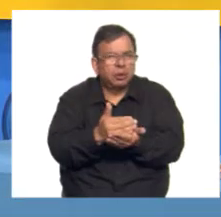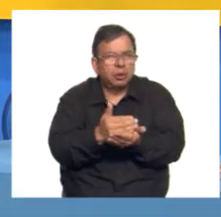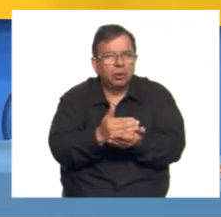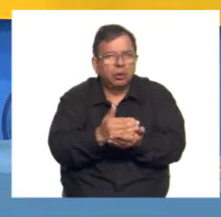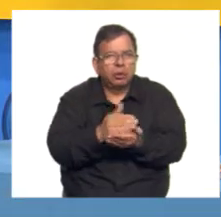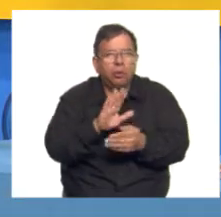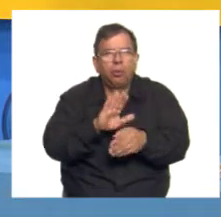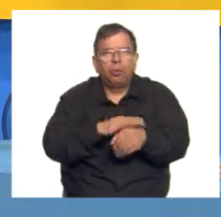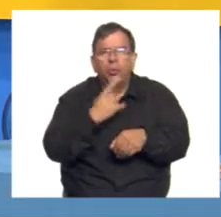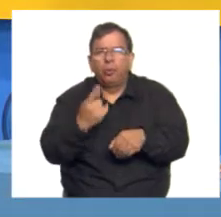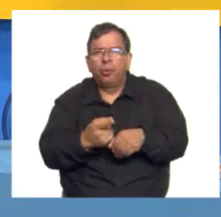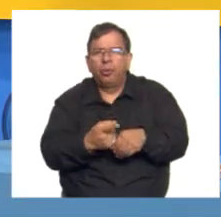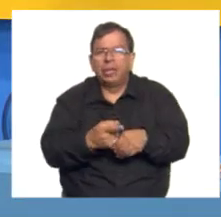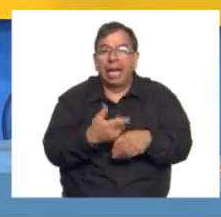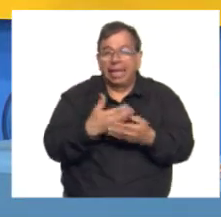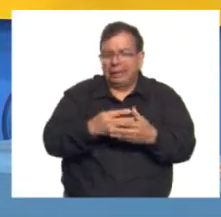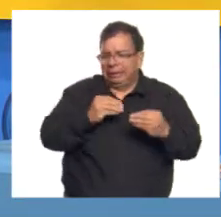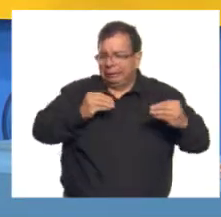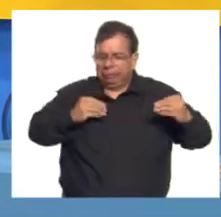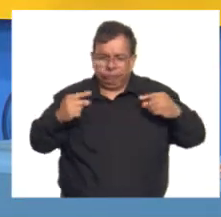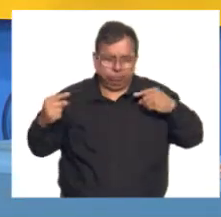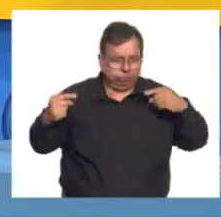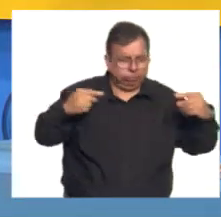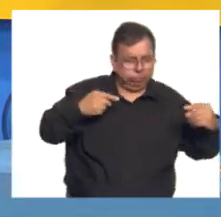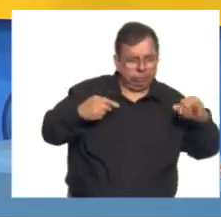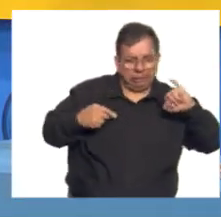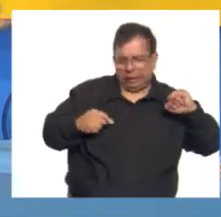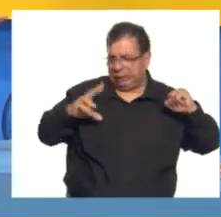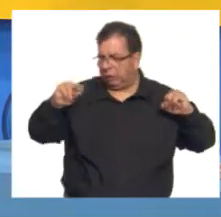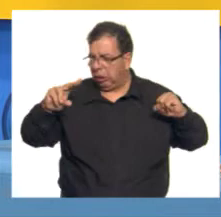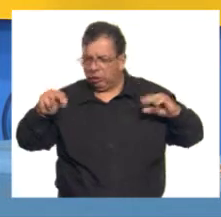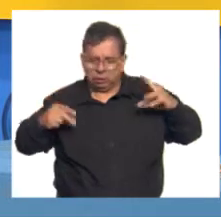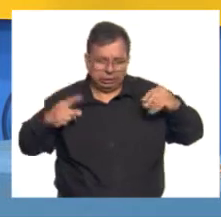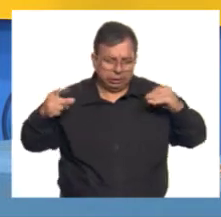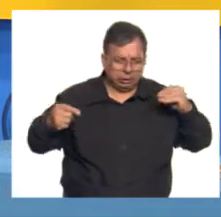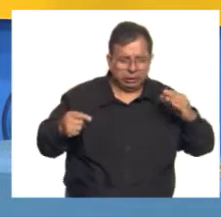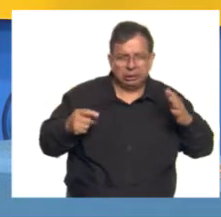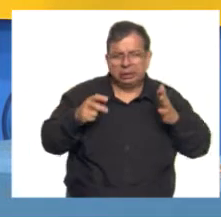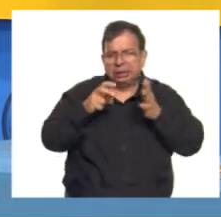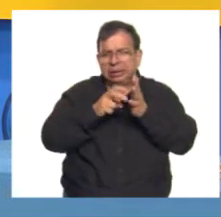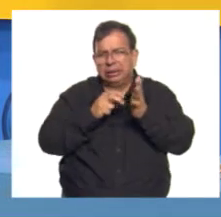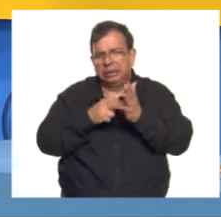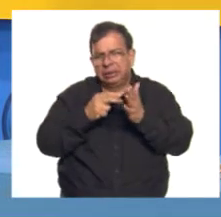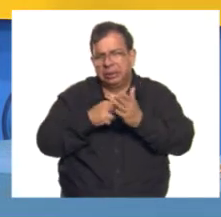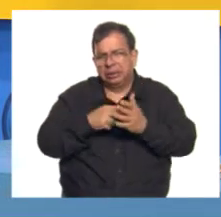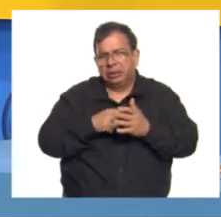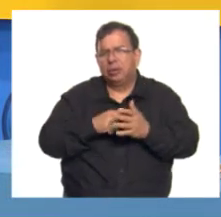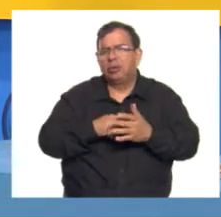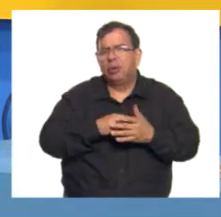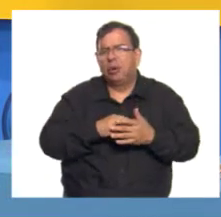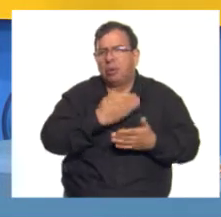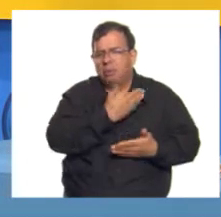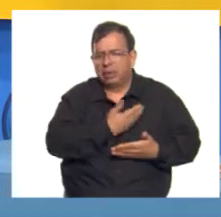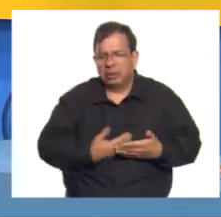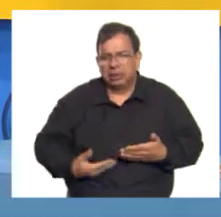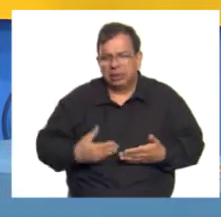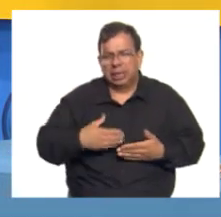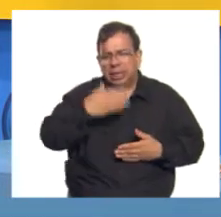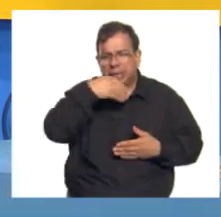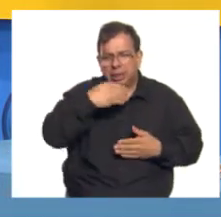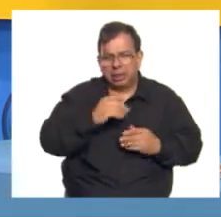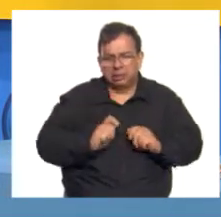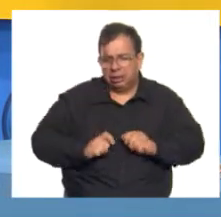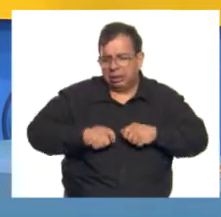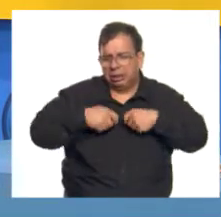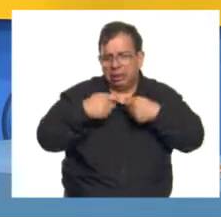a la polarización ocasionada por la educación socialista y otras reformas que se dieron durante el gobierno de Cárdenas, su sucesor, que fue